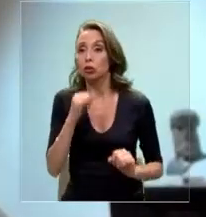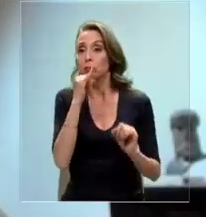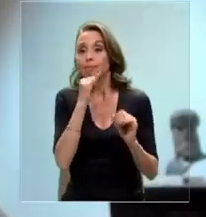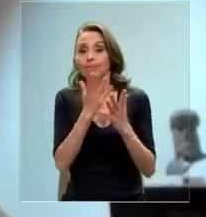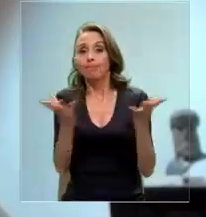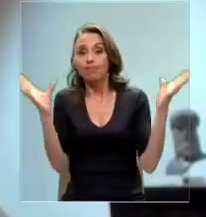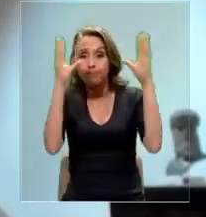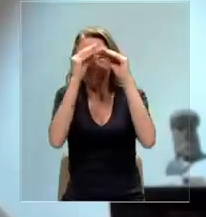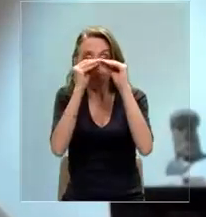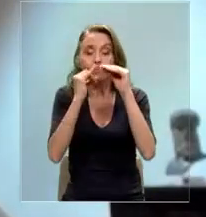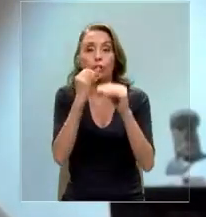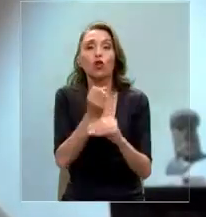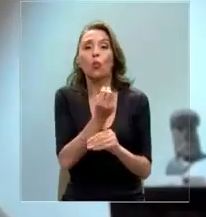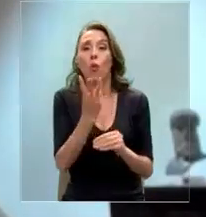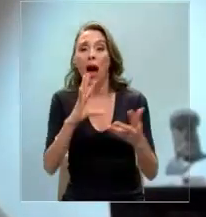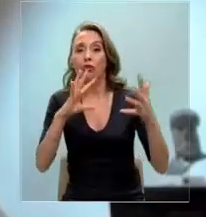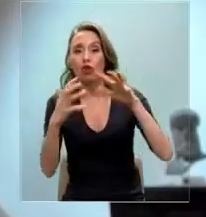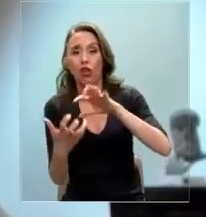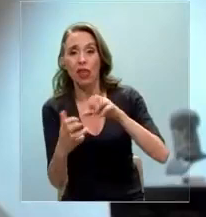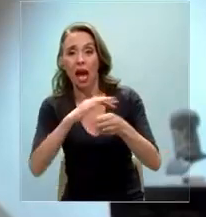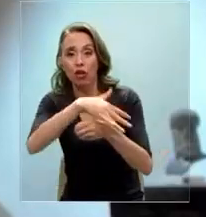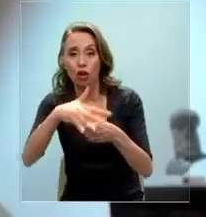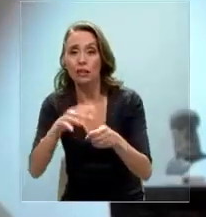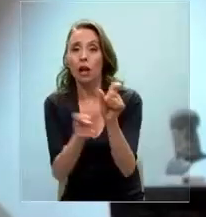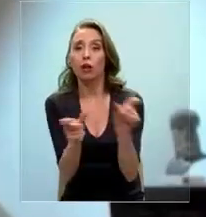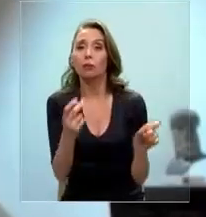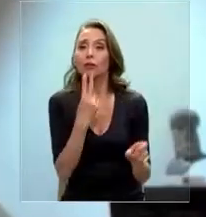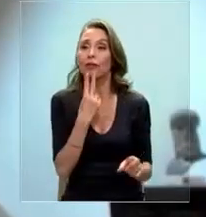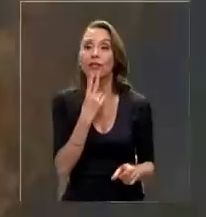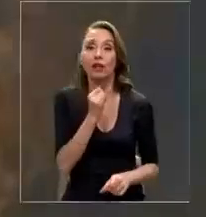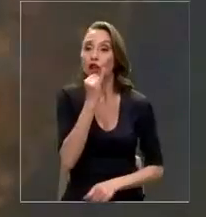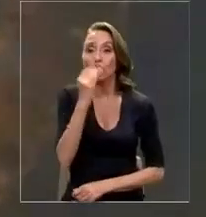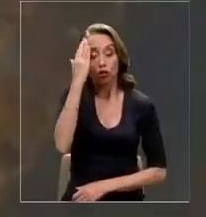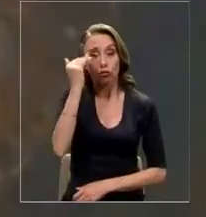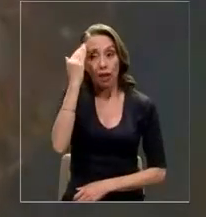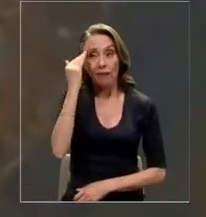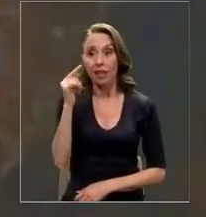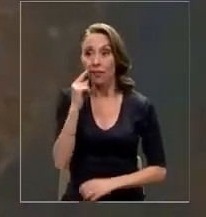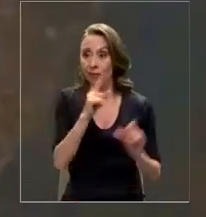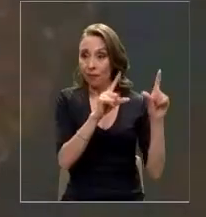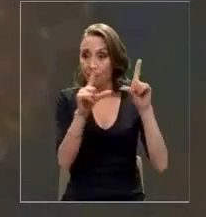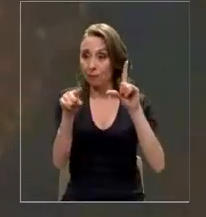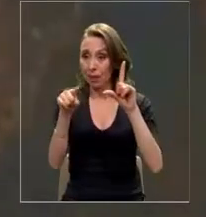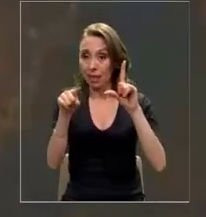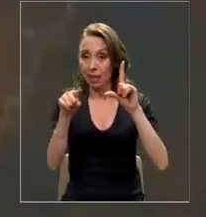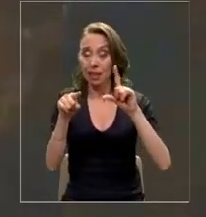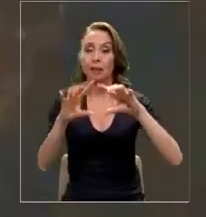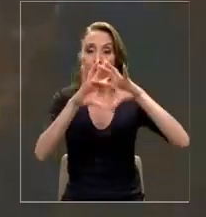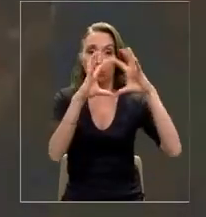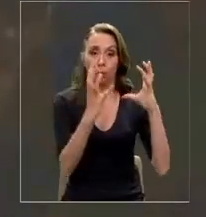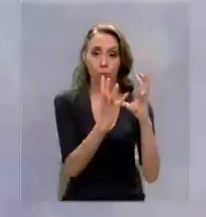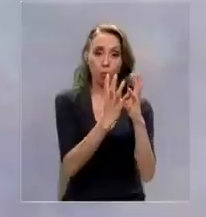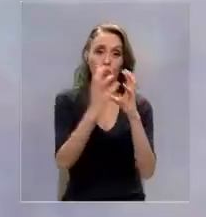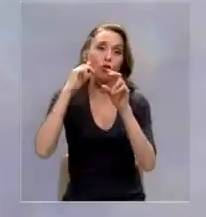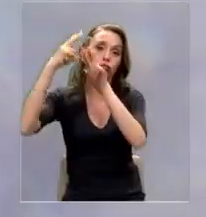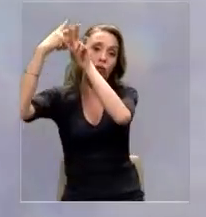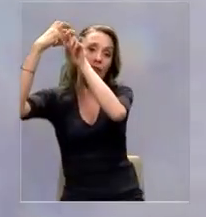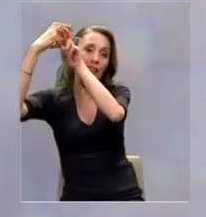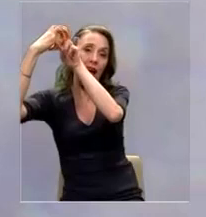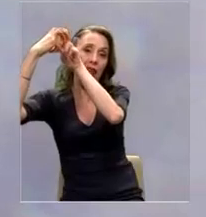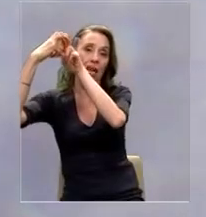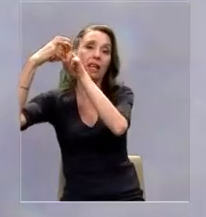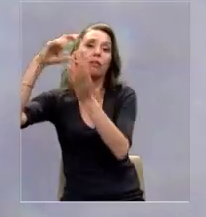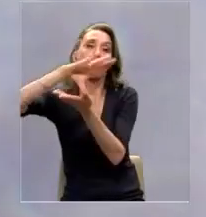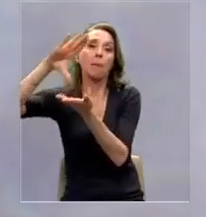oscuras sobre la escala exacta del daño o lo que la gente está experimentando. Estas imágenes fueron capturadas a través de un satélite de la